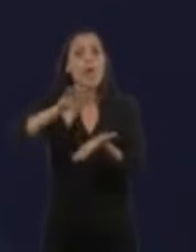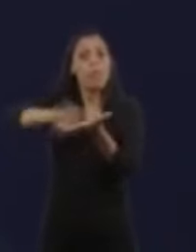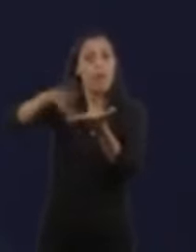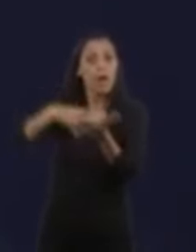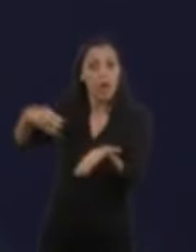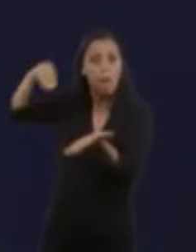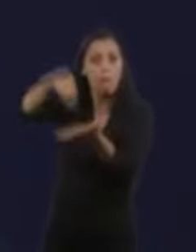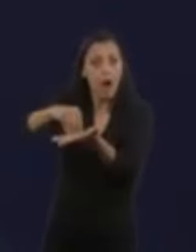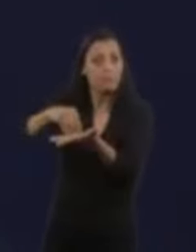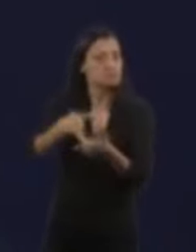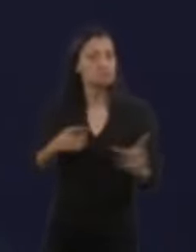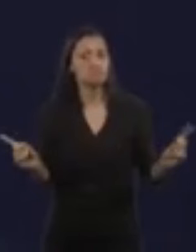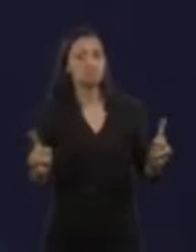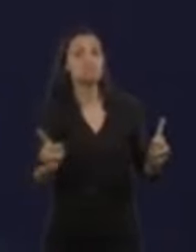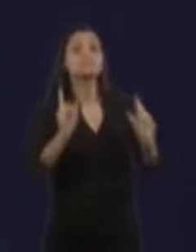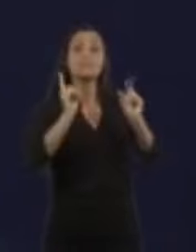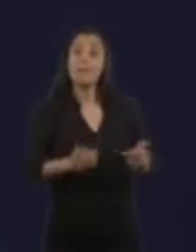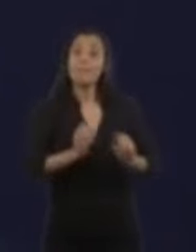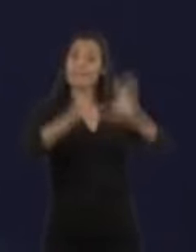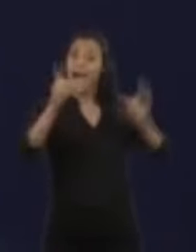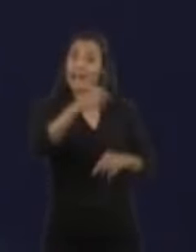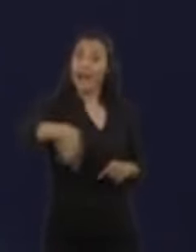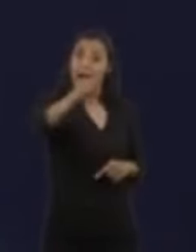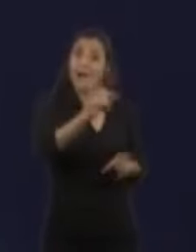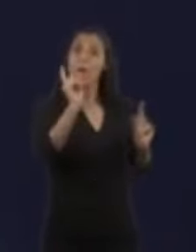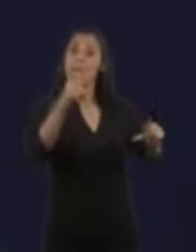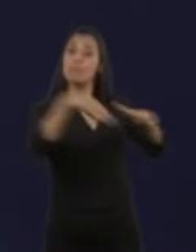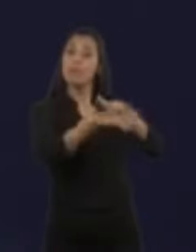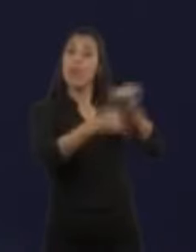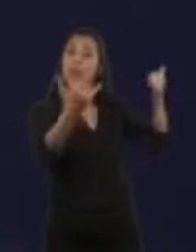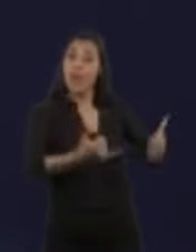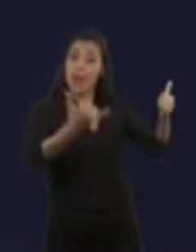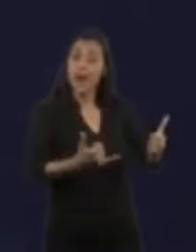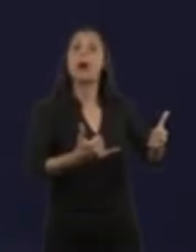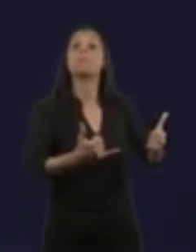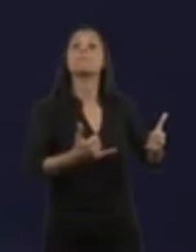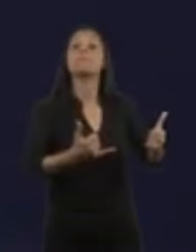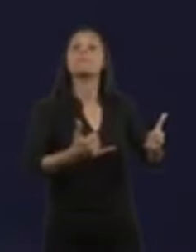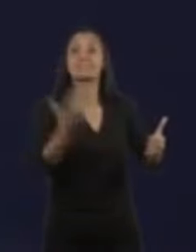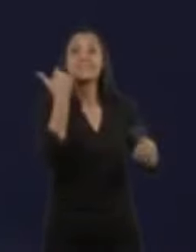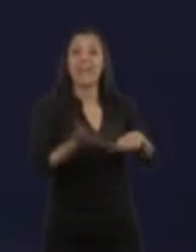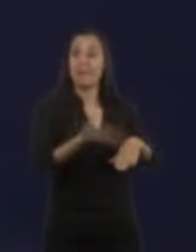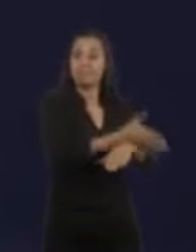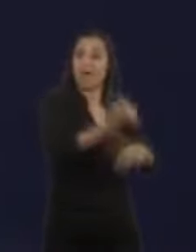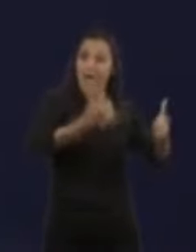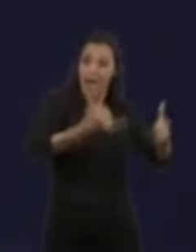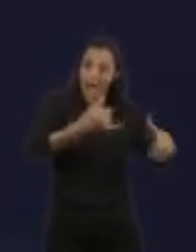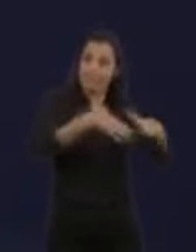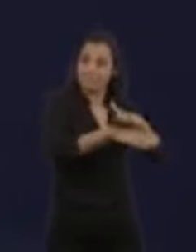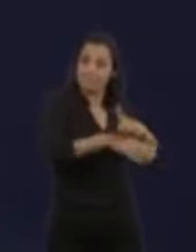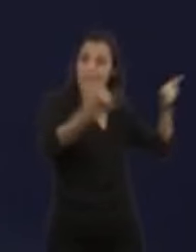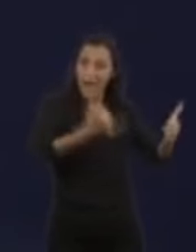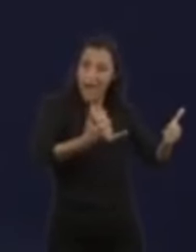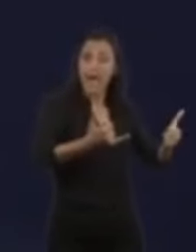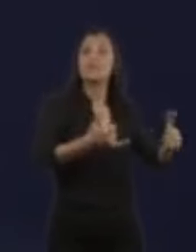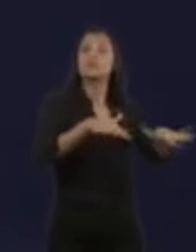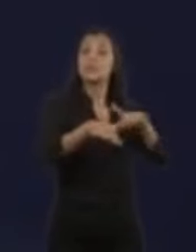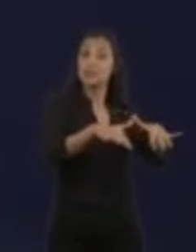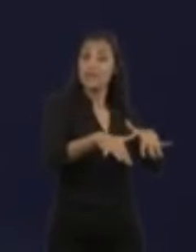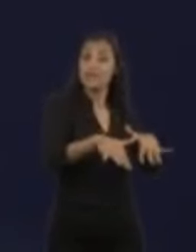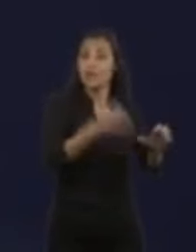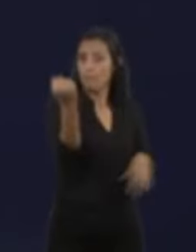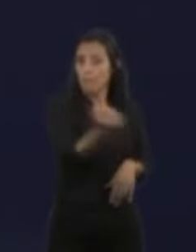eh Y te aclaro mucho lo del stock versus el rollover del stock ya previamente existente porque